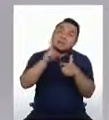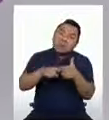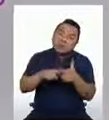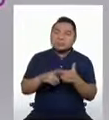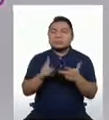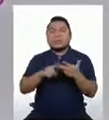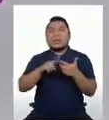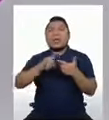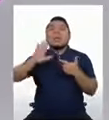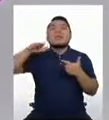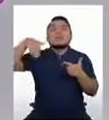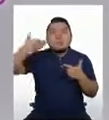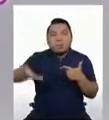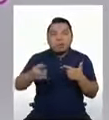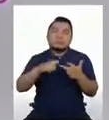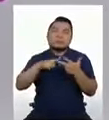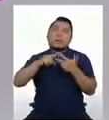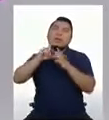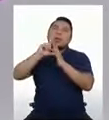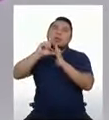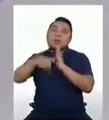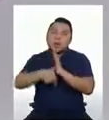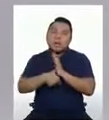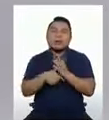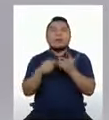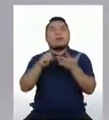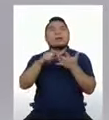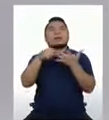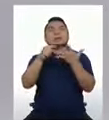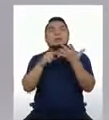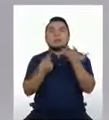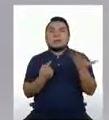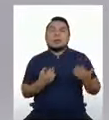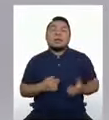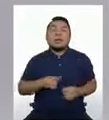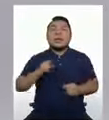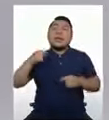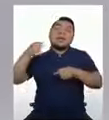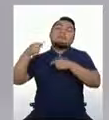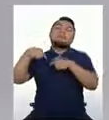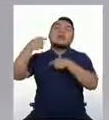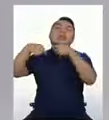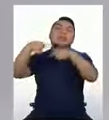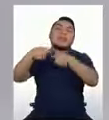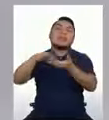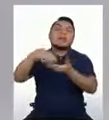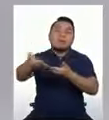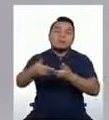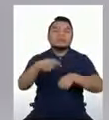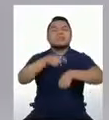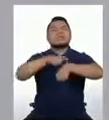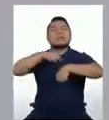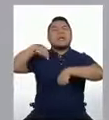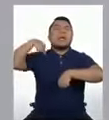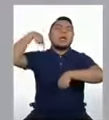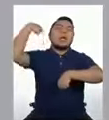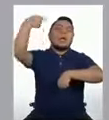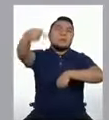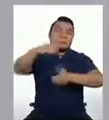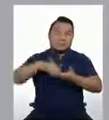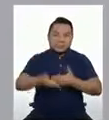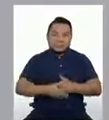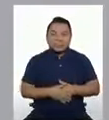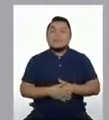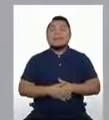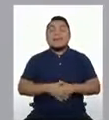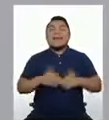después, luego y también algunas frases como días después, tiempo después. Escribamos